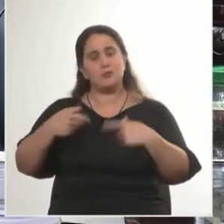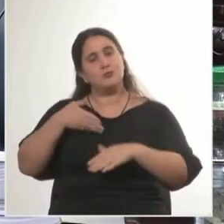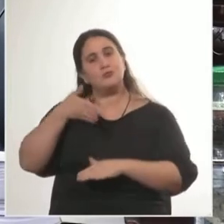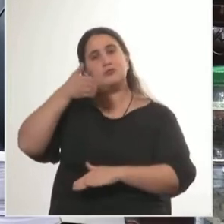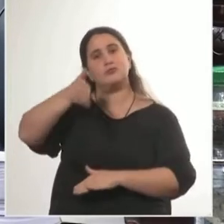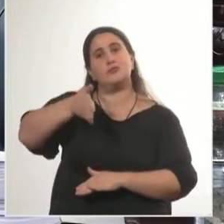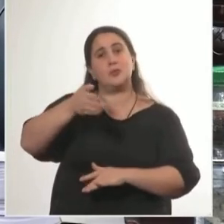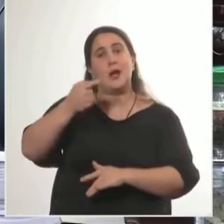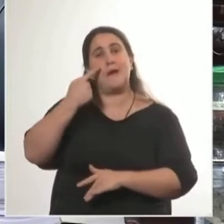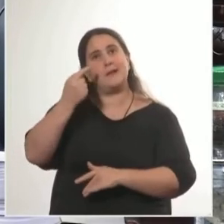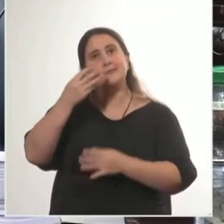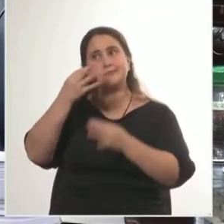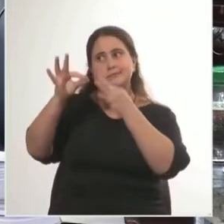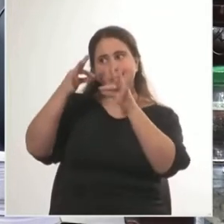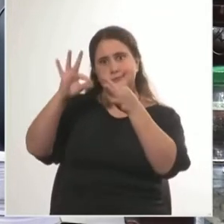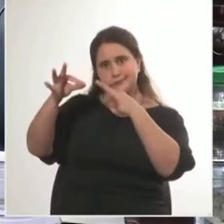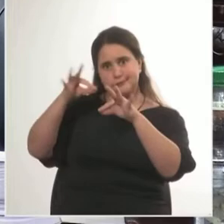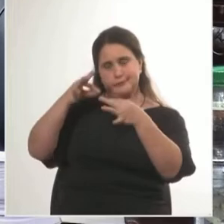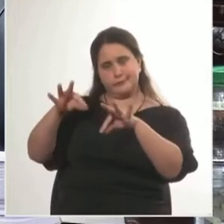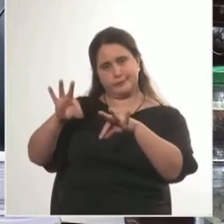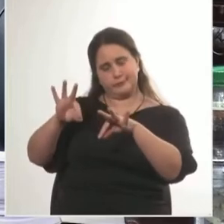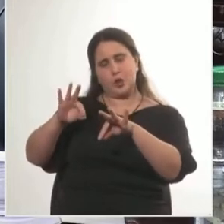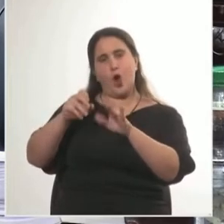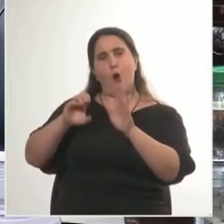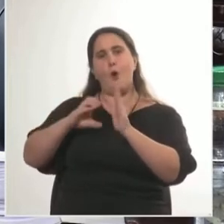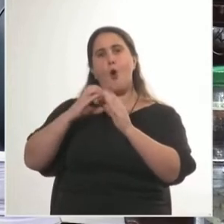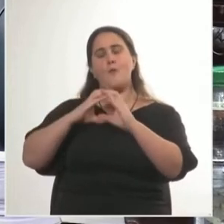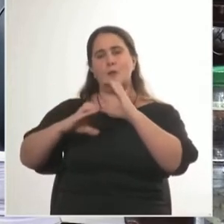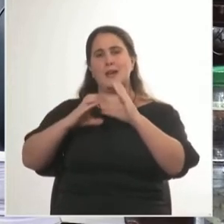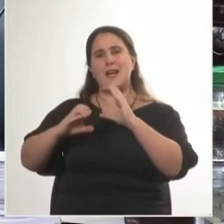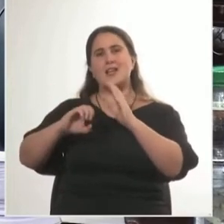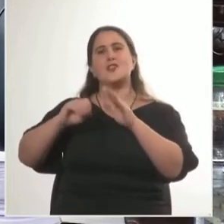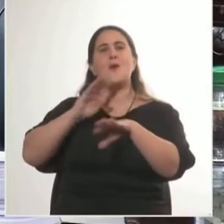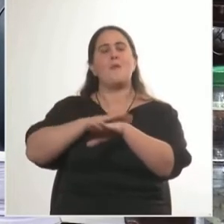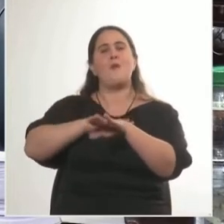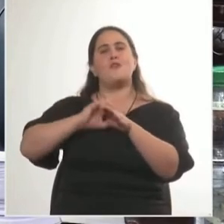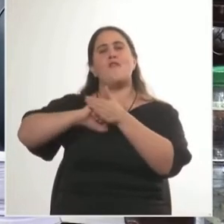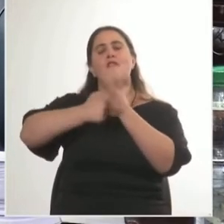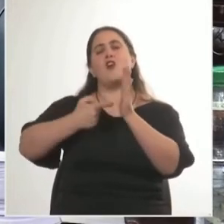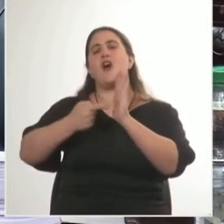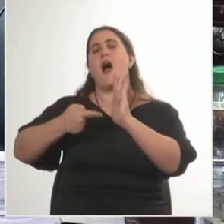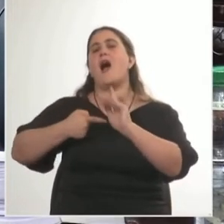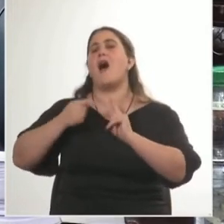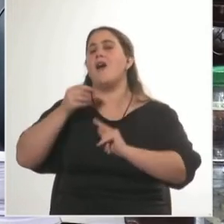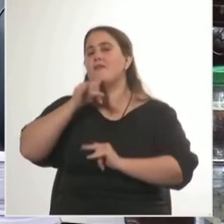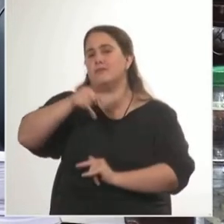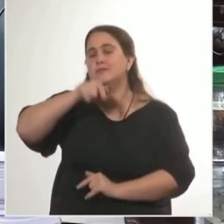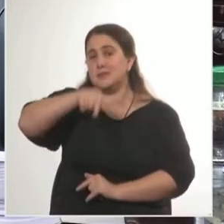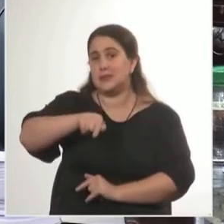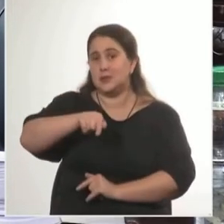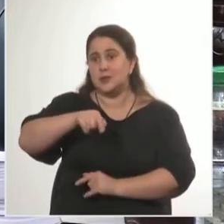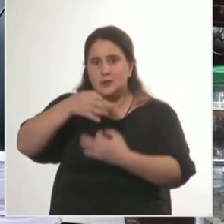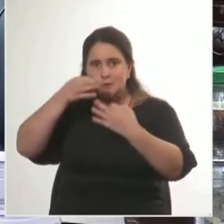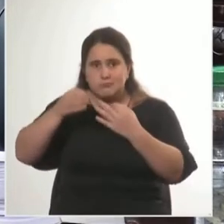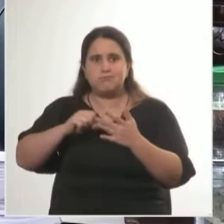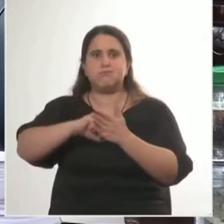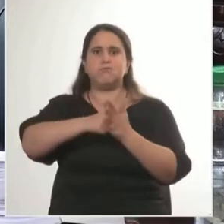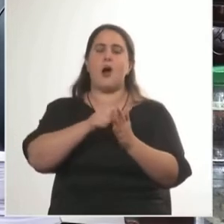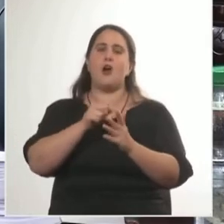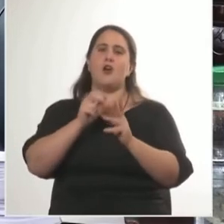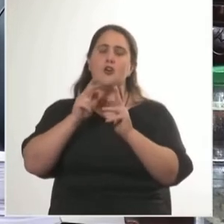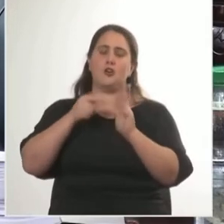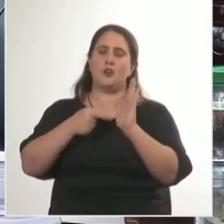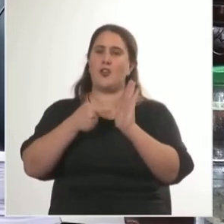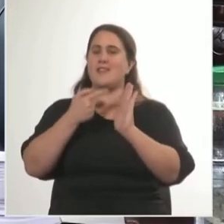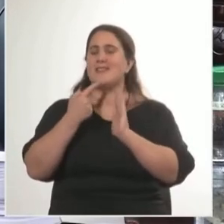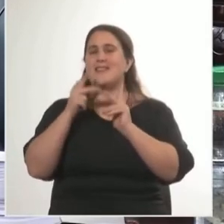va a la minuta de comunicación cuando el Banco Central tomaba estas decisiones, justamente el Banco Central decía que se